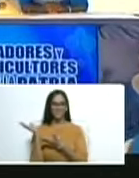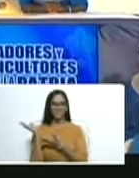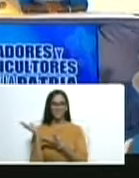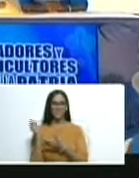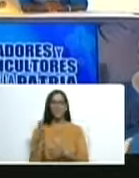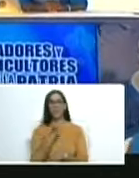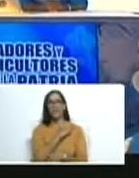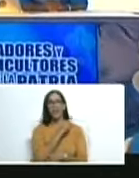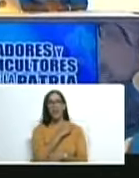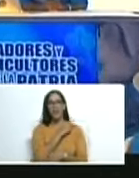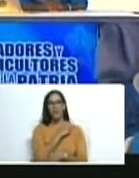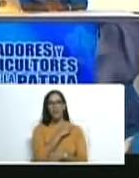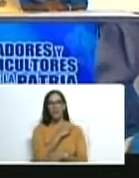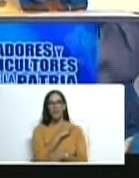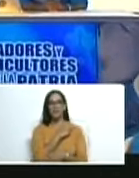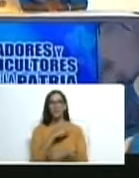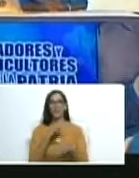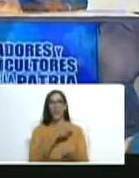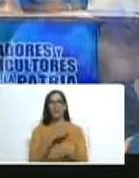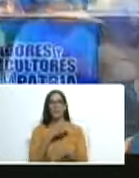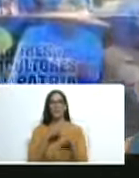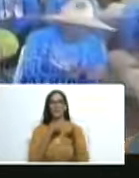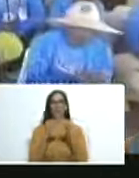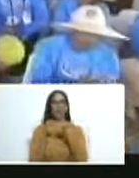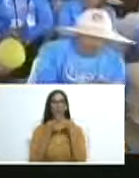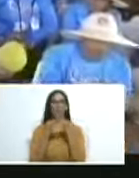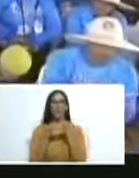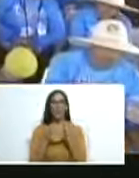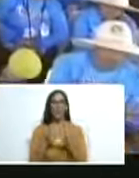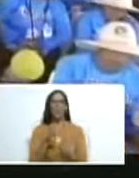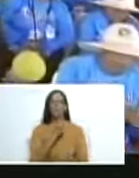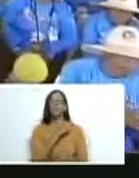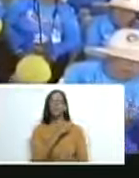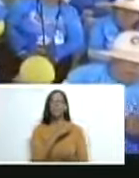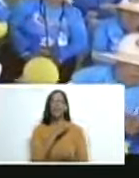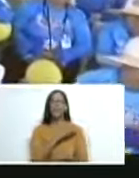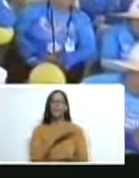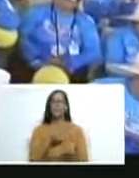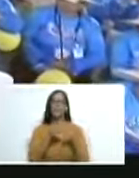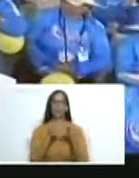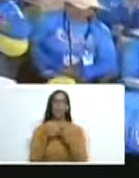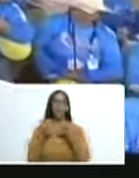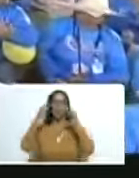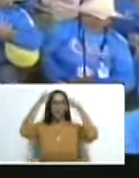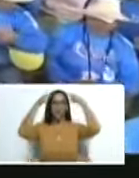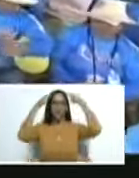Jefe de la Gran Misión Igualdad, lo puse de jefe de la Gran Misión Igualdad, Hugo Chávez.